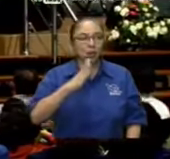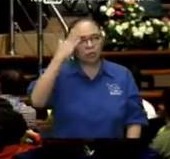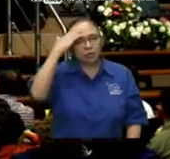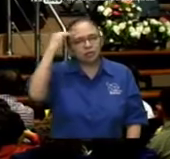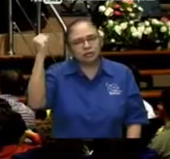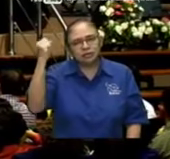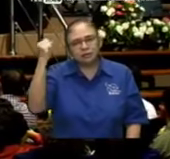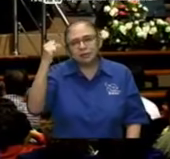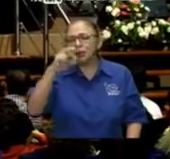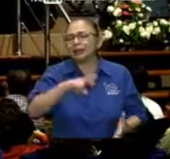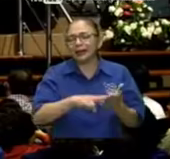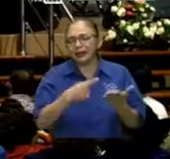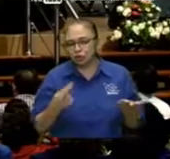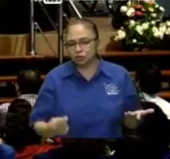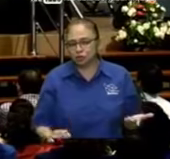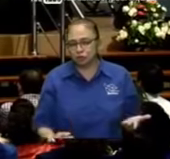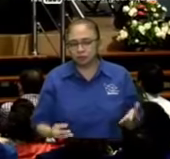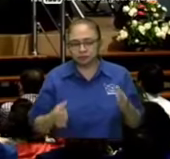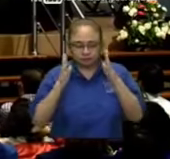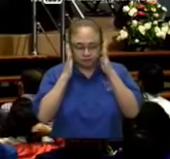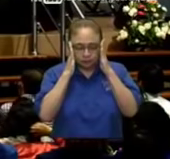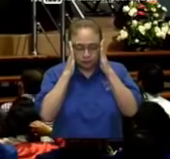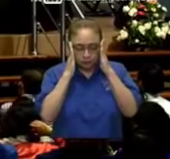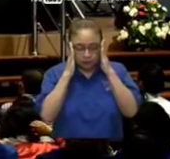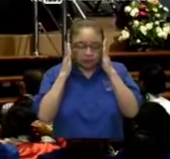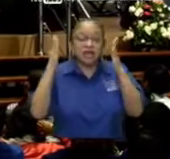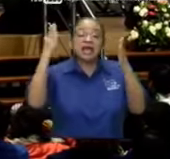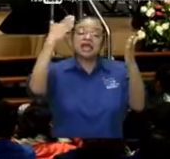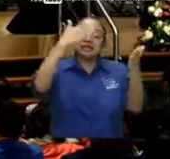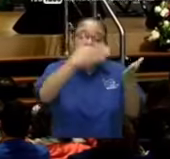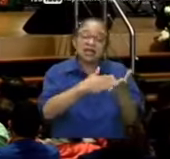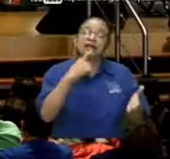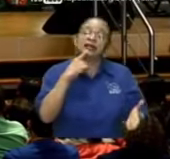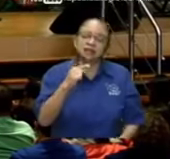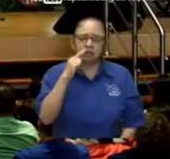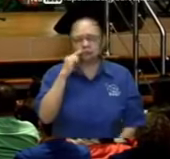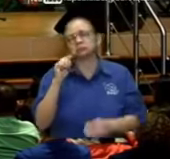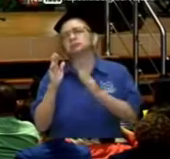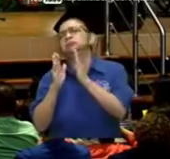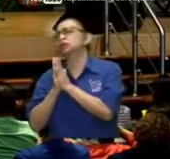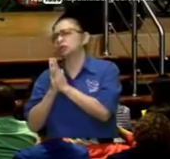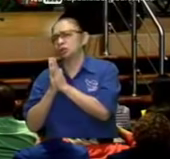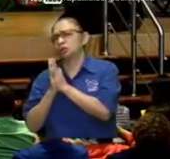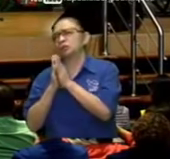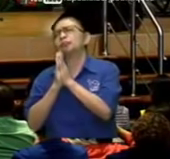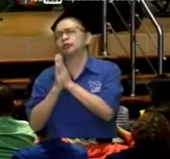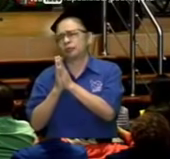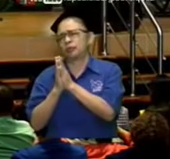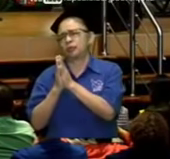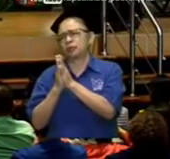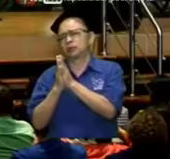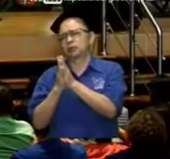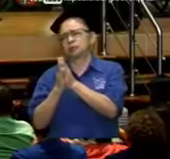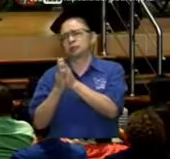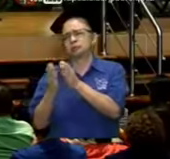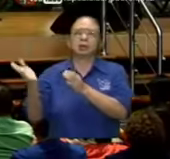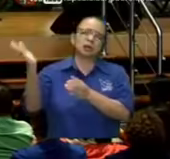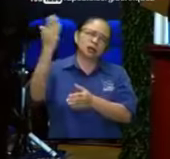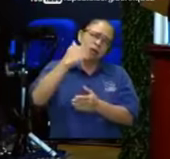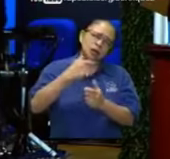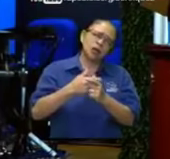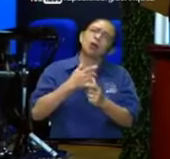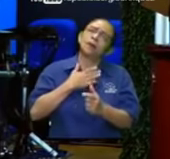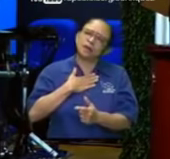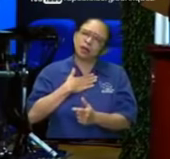religioso. Y entonces él llega y le dice: Señor, ven conmigo a la casa. Le pone las manos a la niña estaba